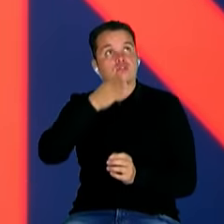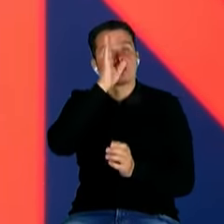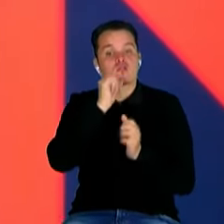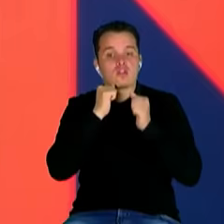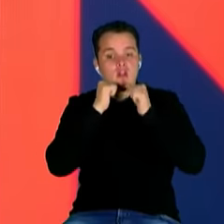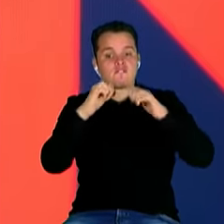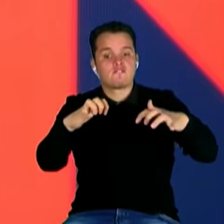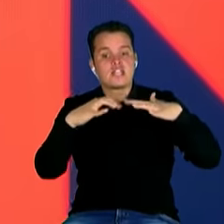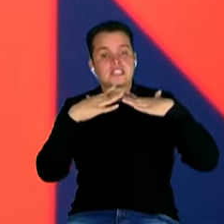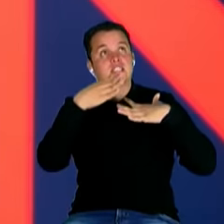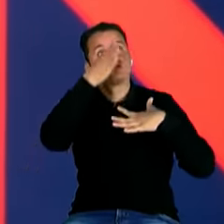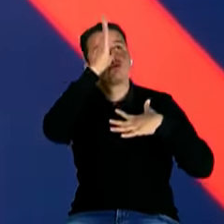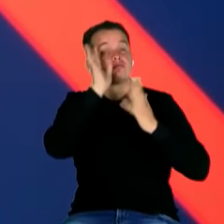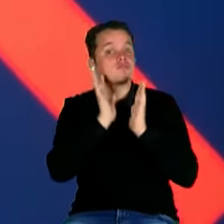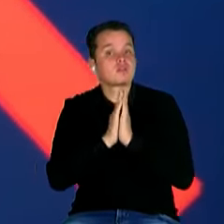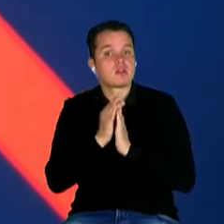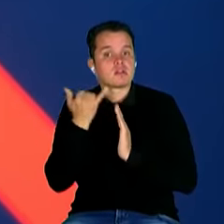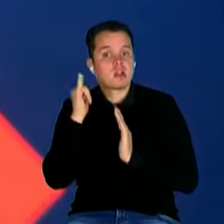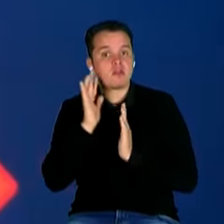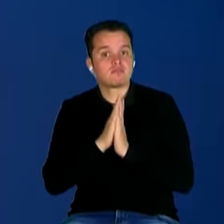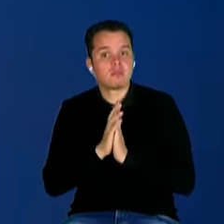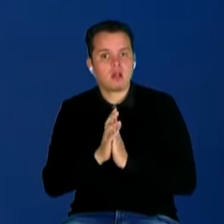la bendición de Dios.